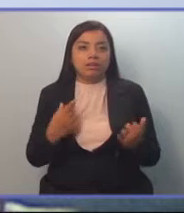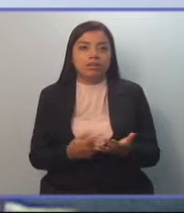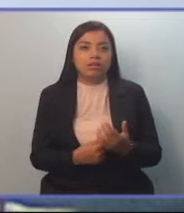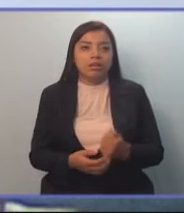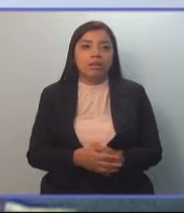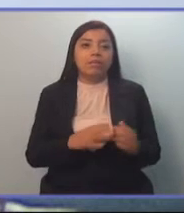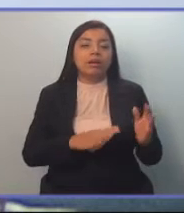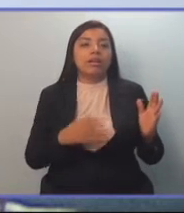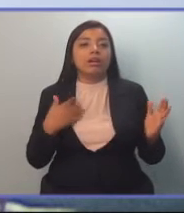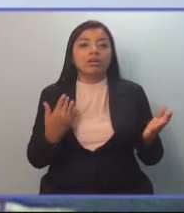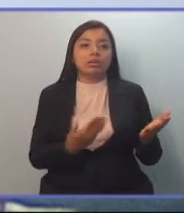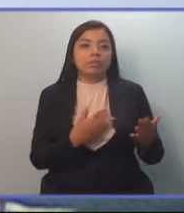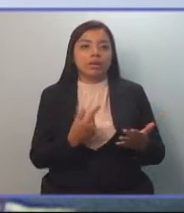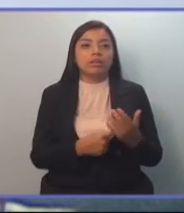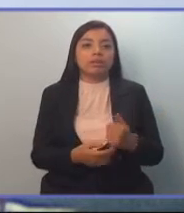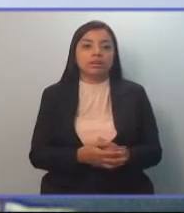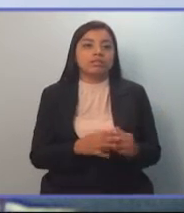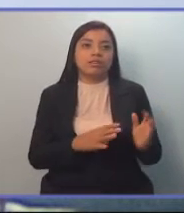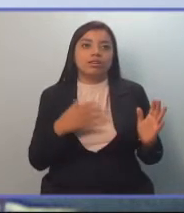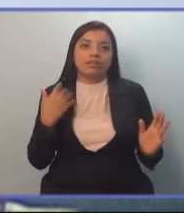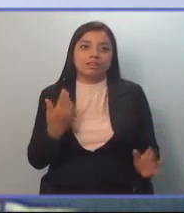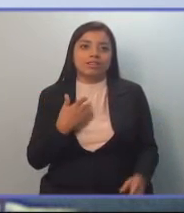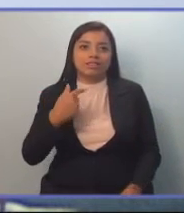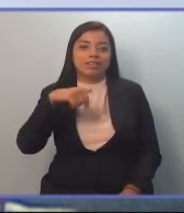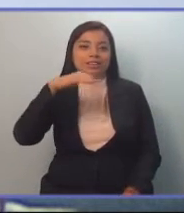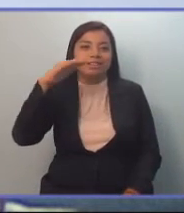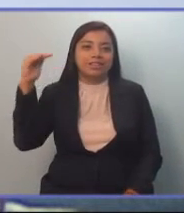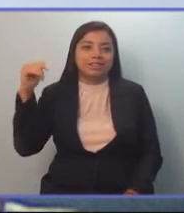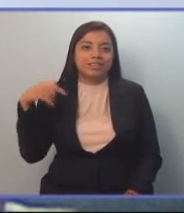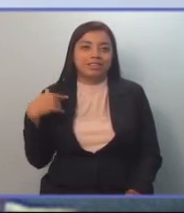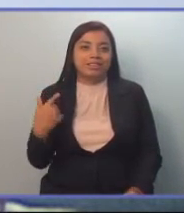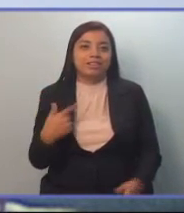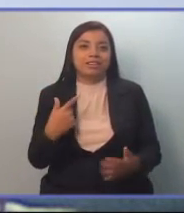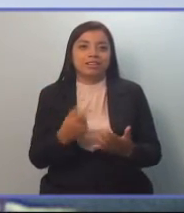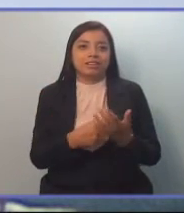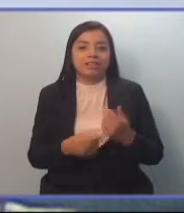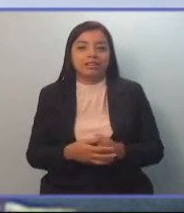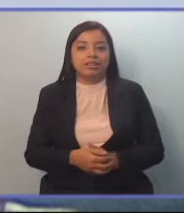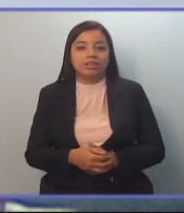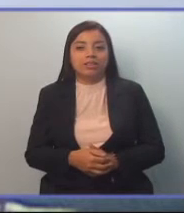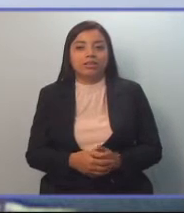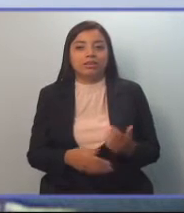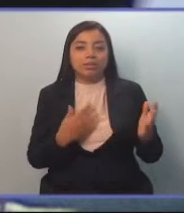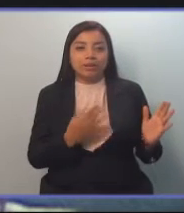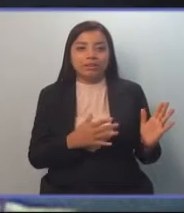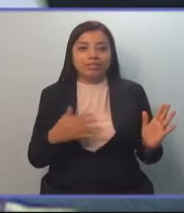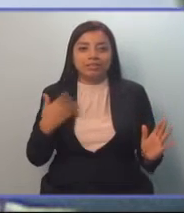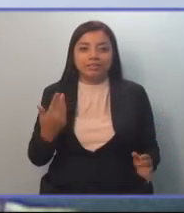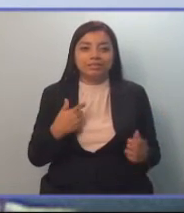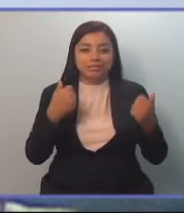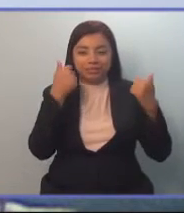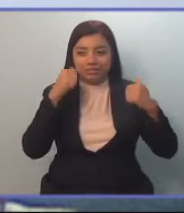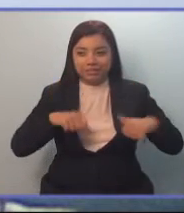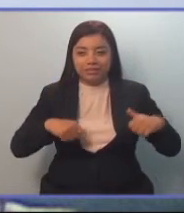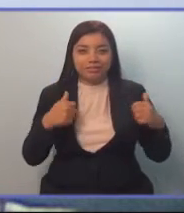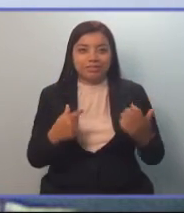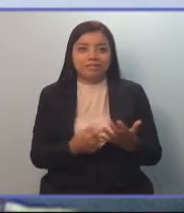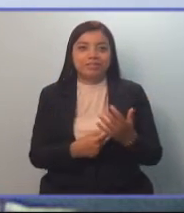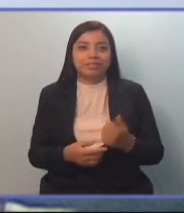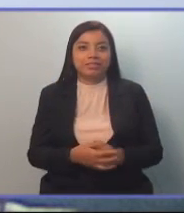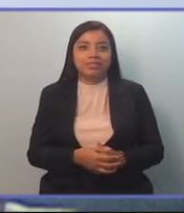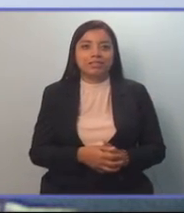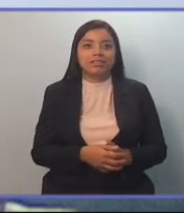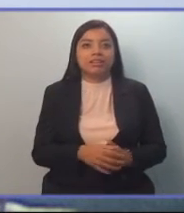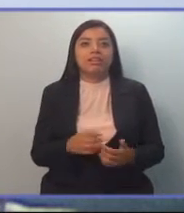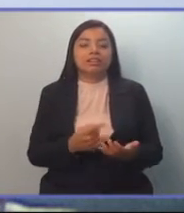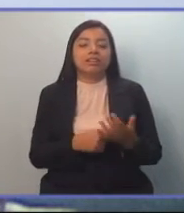Pirotecnia consciente de la necesidad de actualizar su contenido y alcance, pues se ha constatado la importancia de reformar algunos